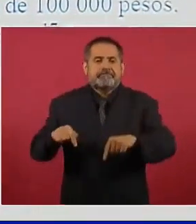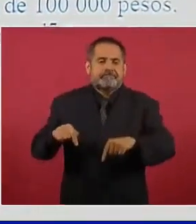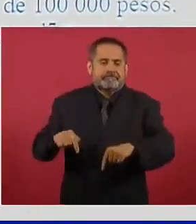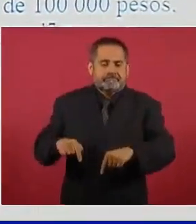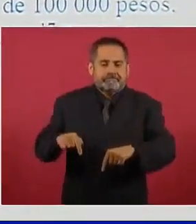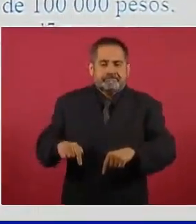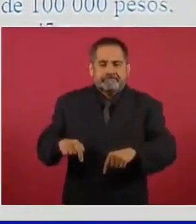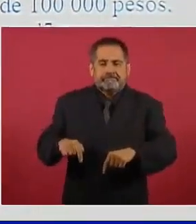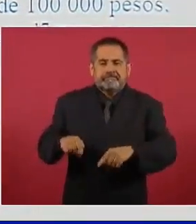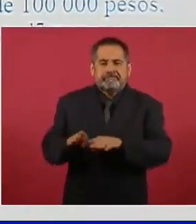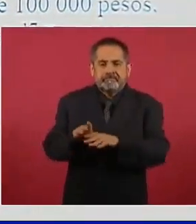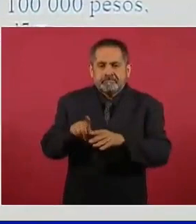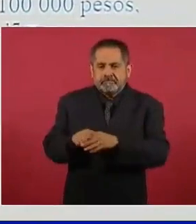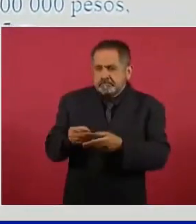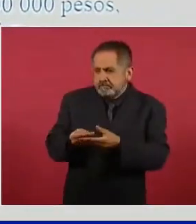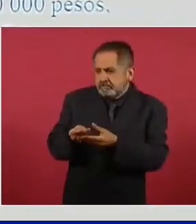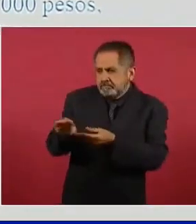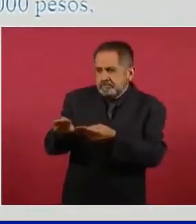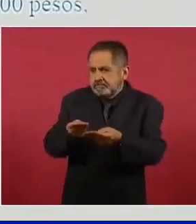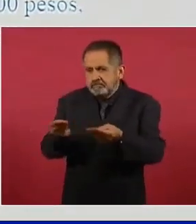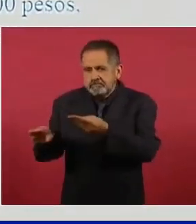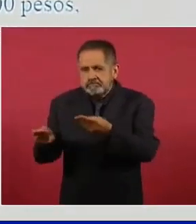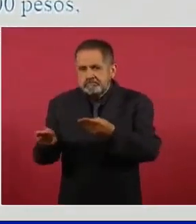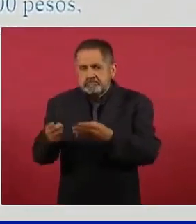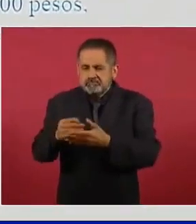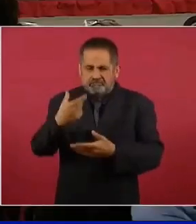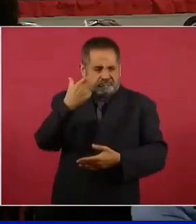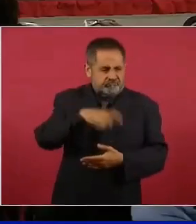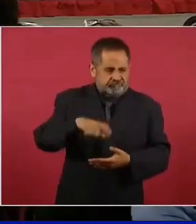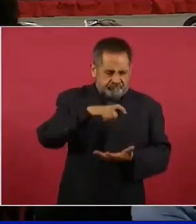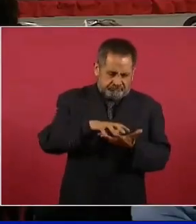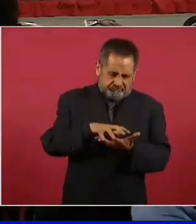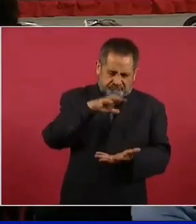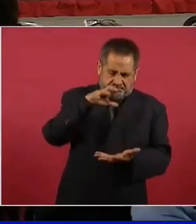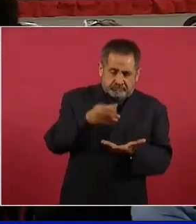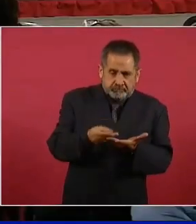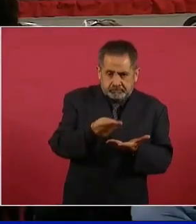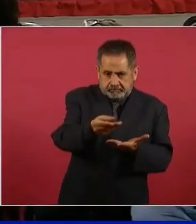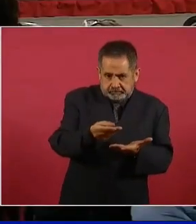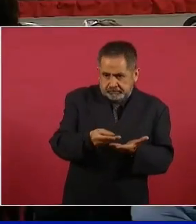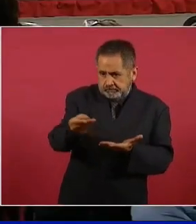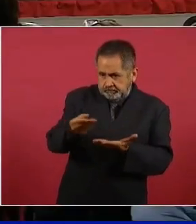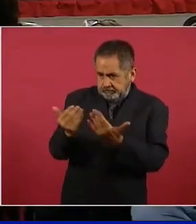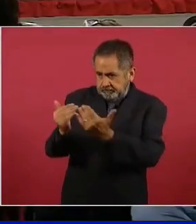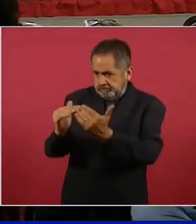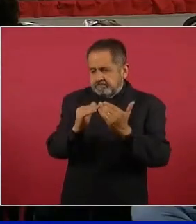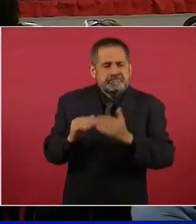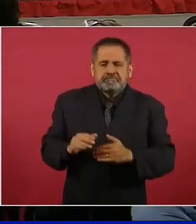en la distribución de fortunas,